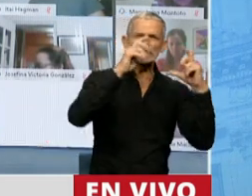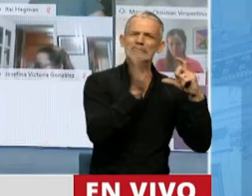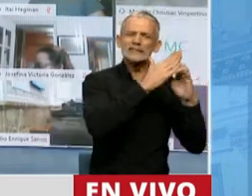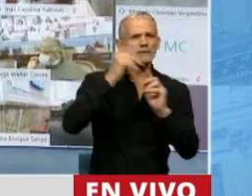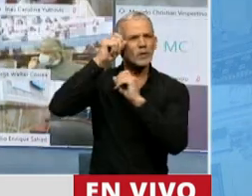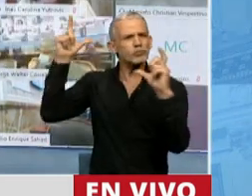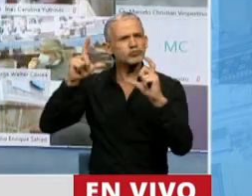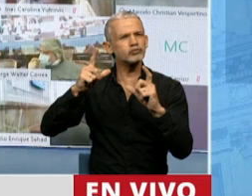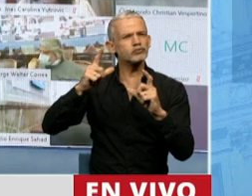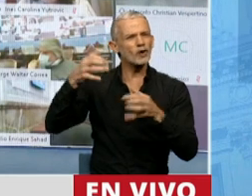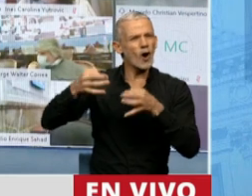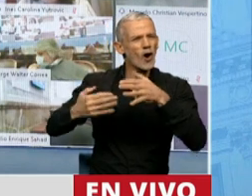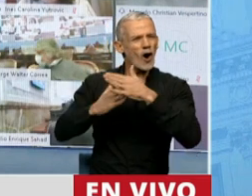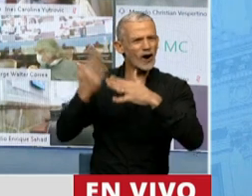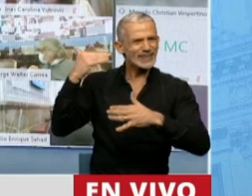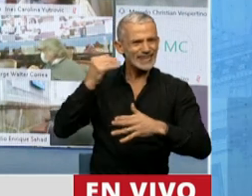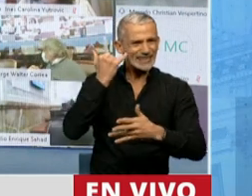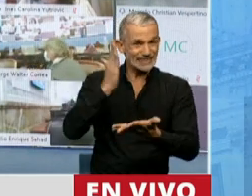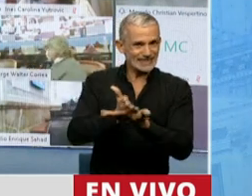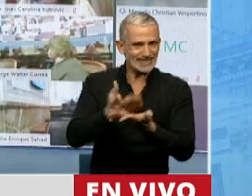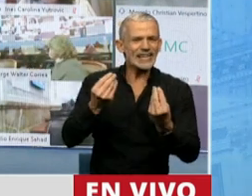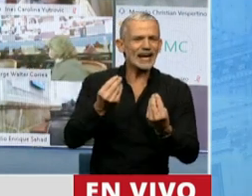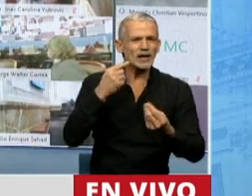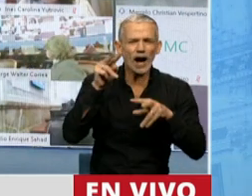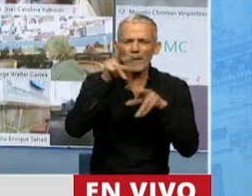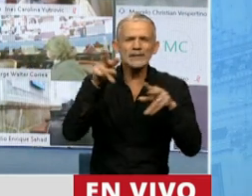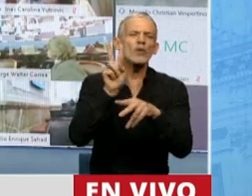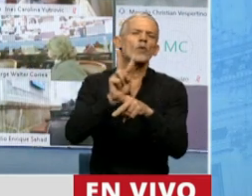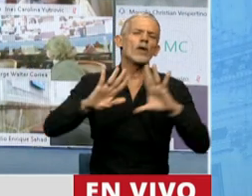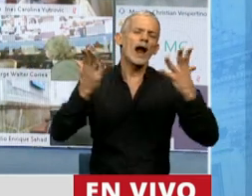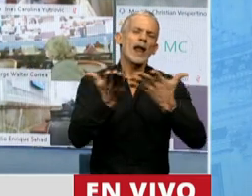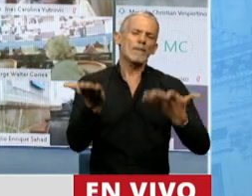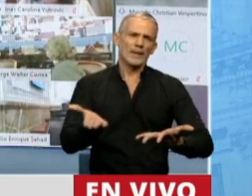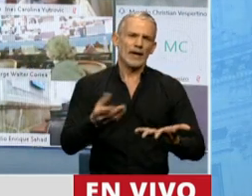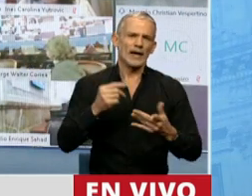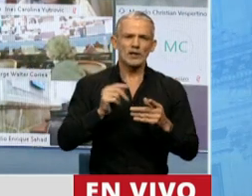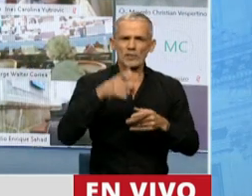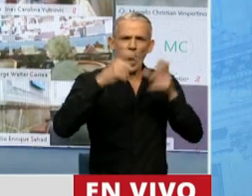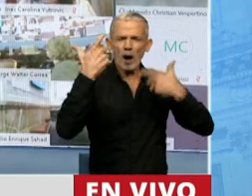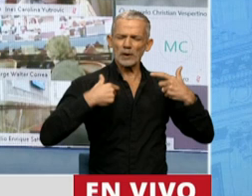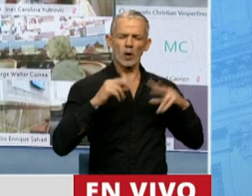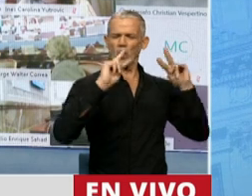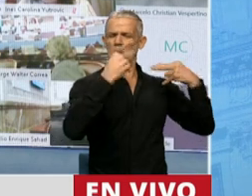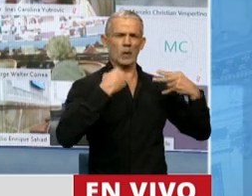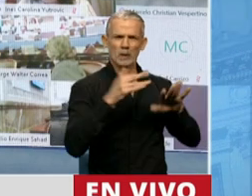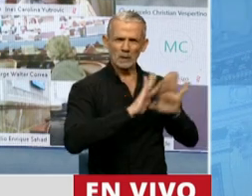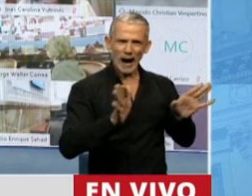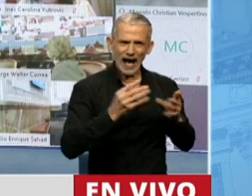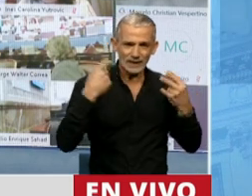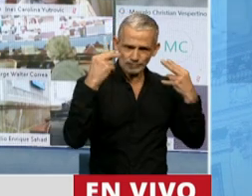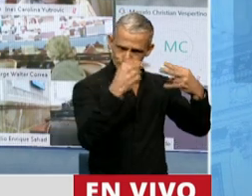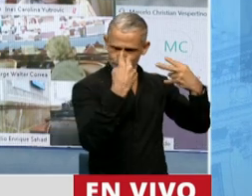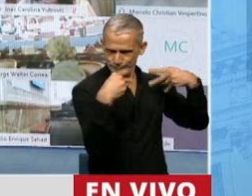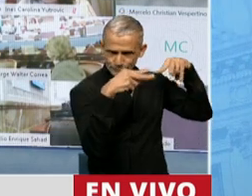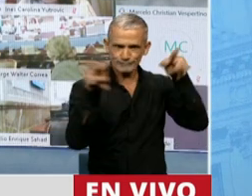invitó la corte días atrás en un fallo a tener una visión ecocéntrica no tan antropocéntrica entender que el único modo de